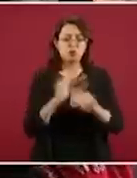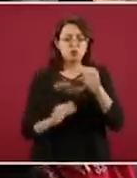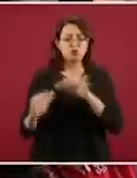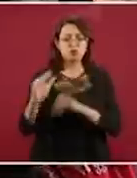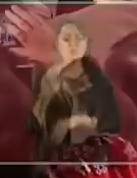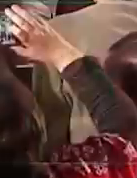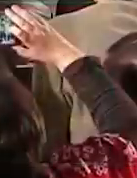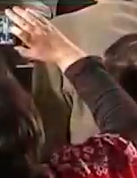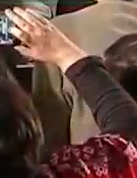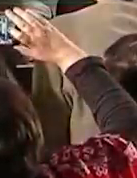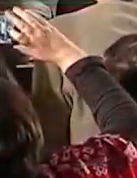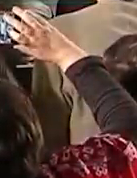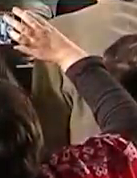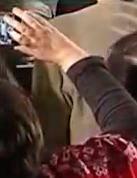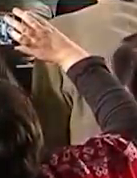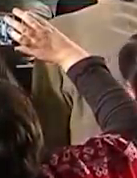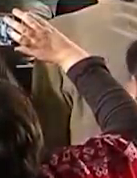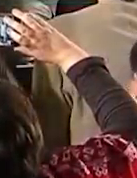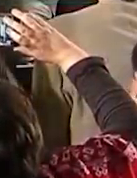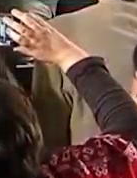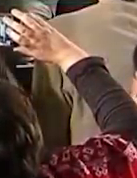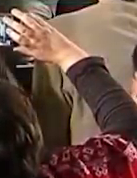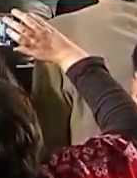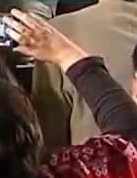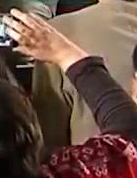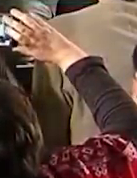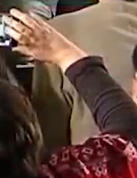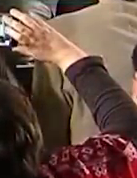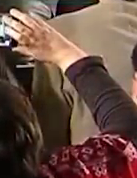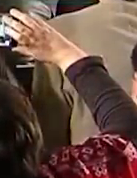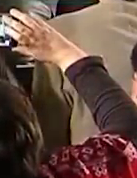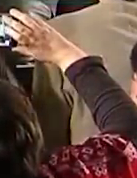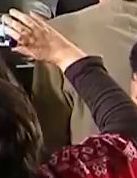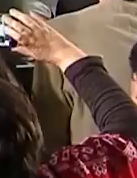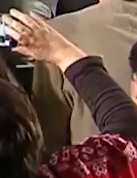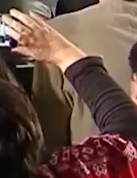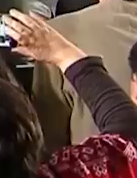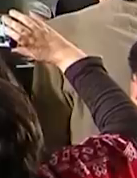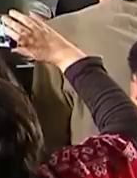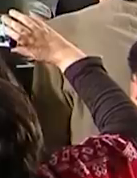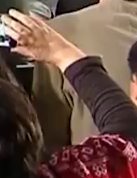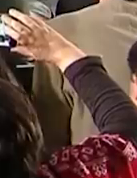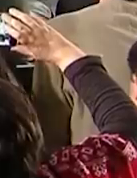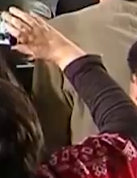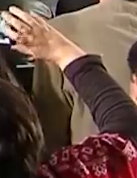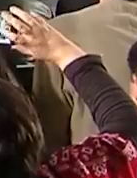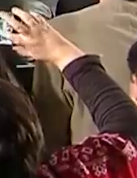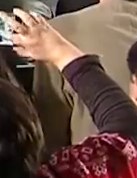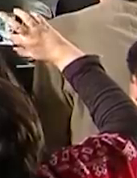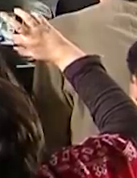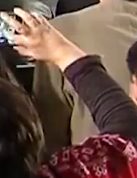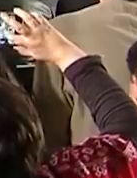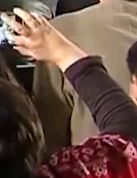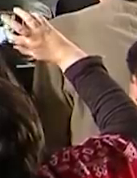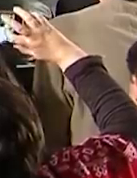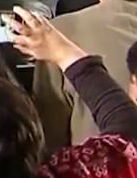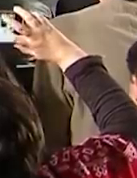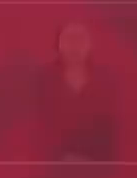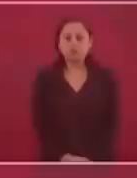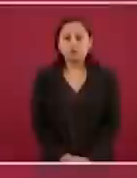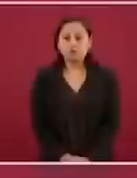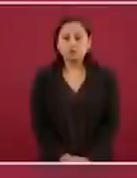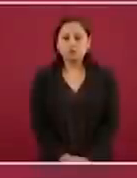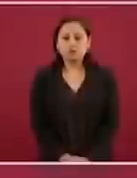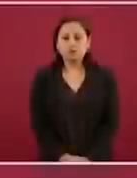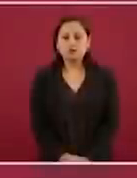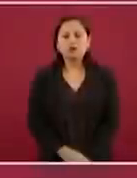de Justicia, muy bien también por la participación de las mujeres. Vamos a procurar